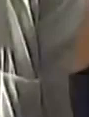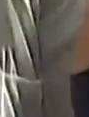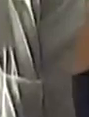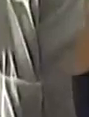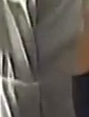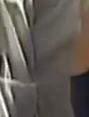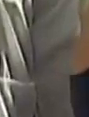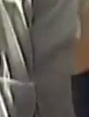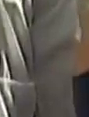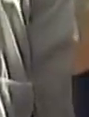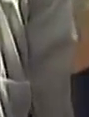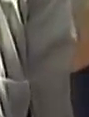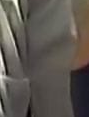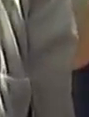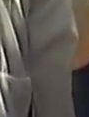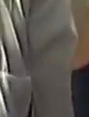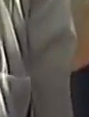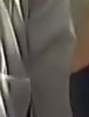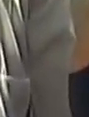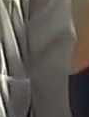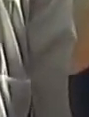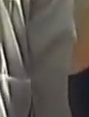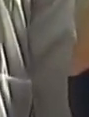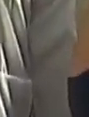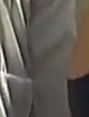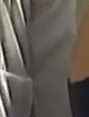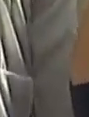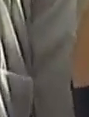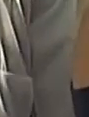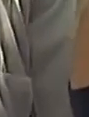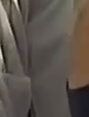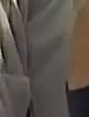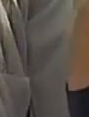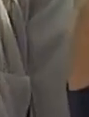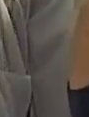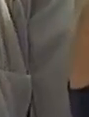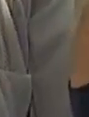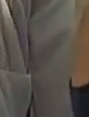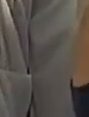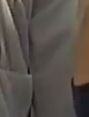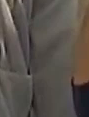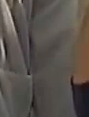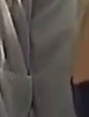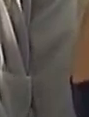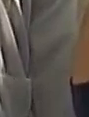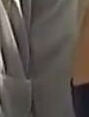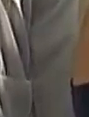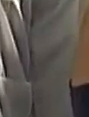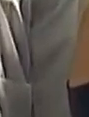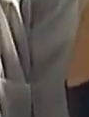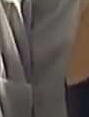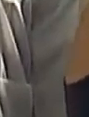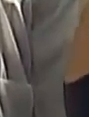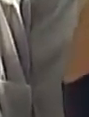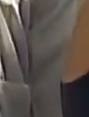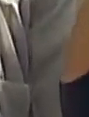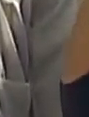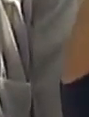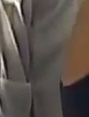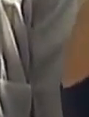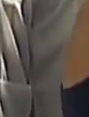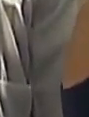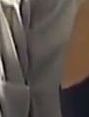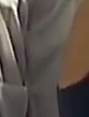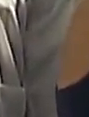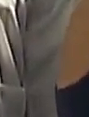así es esta ahora establecemos el contacto informativo desde el colegio psicopedagógico ávila ubicado en la parroquia el paraíso del distrito capital donde